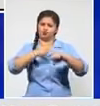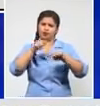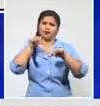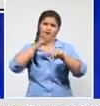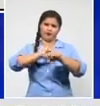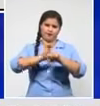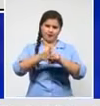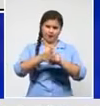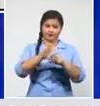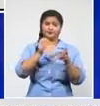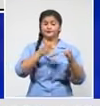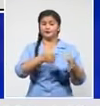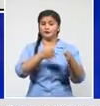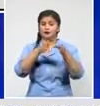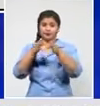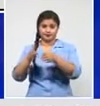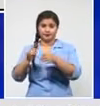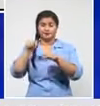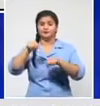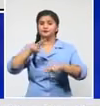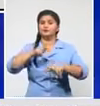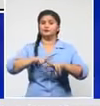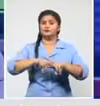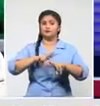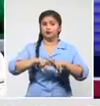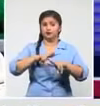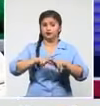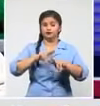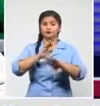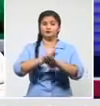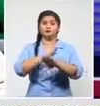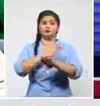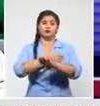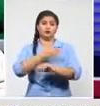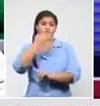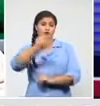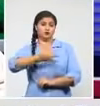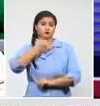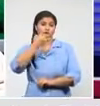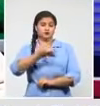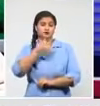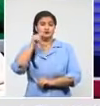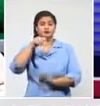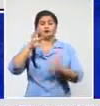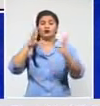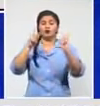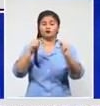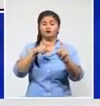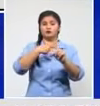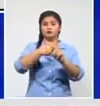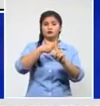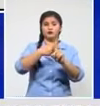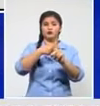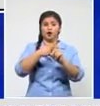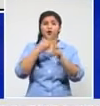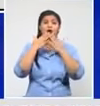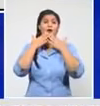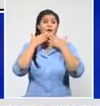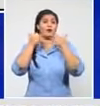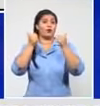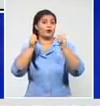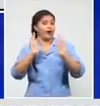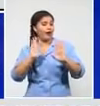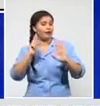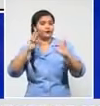Habana, que como dije tiene una tasa de lujo, pudiéramos decir,